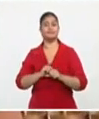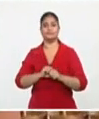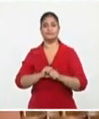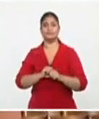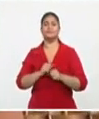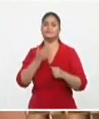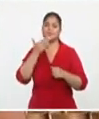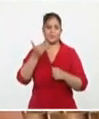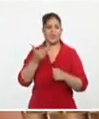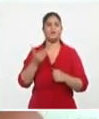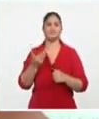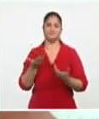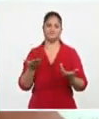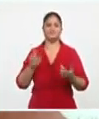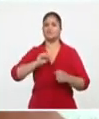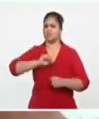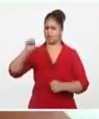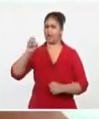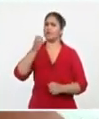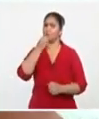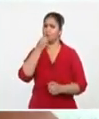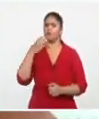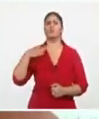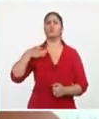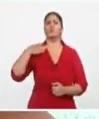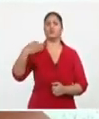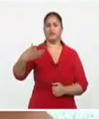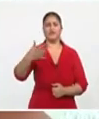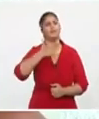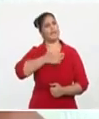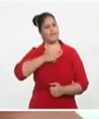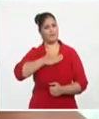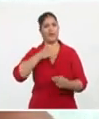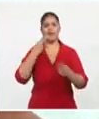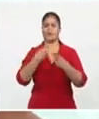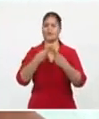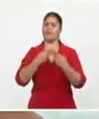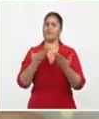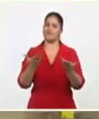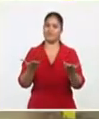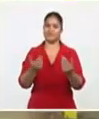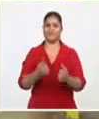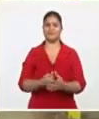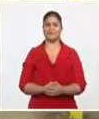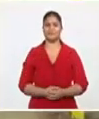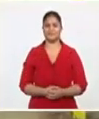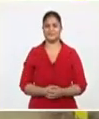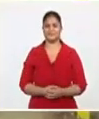vida para lograrlo. La salud no es nada, es todo. Y después de eso, lo demás.